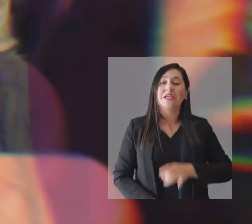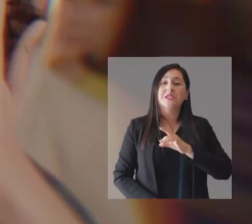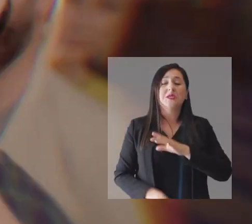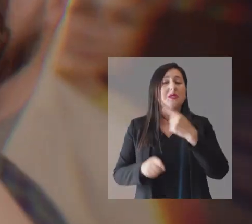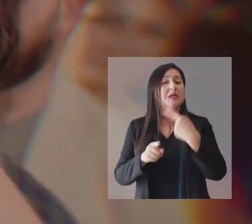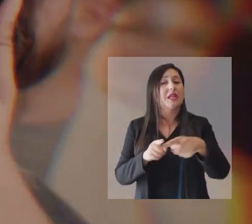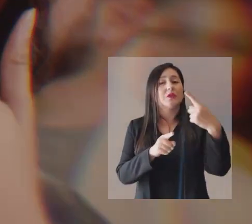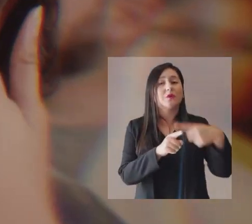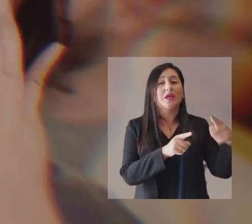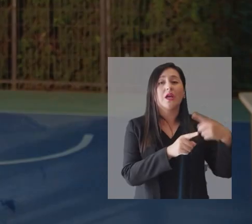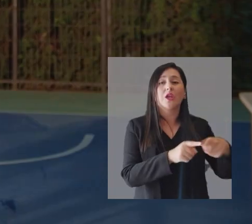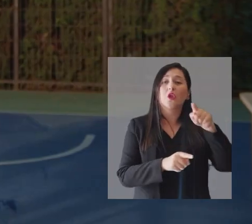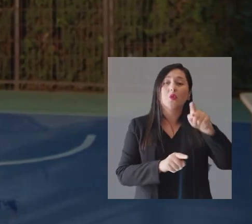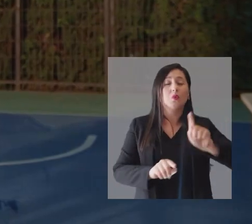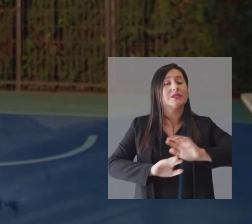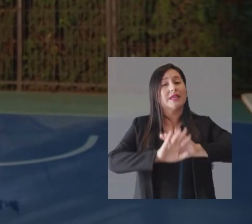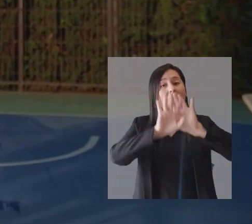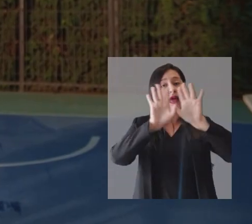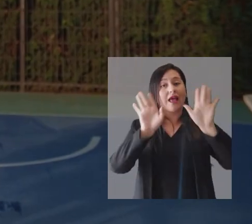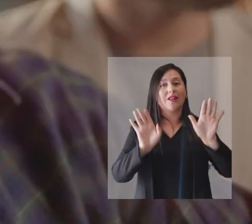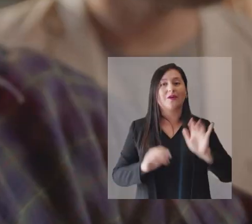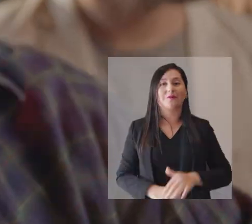flor y chile